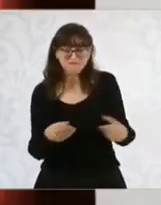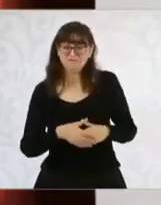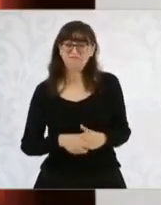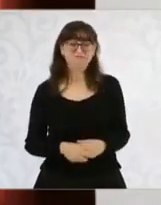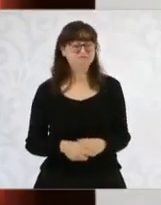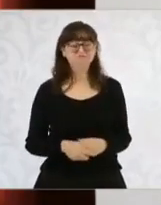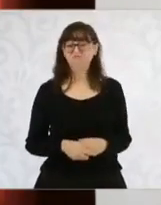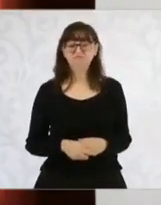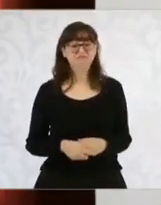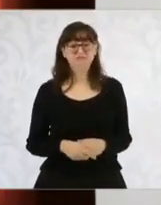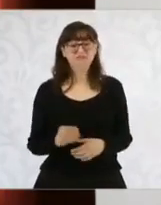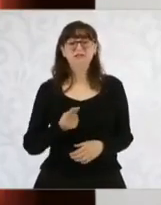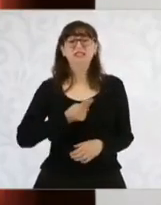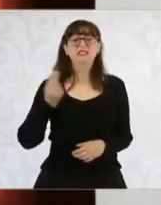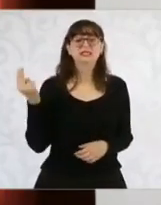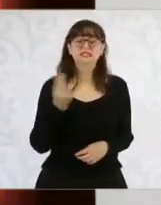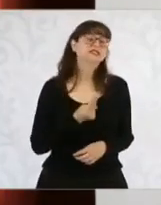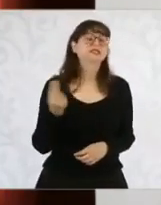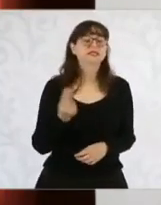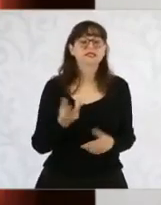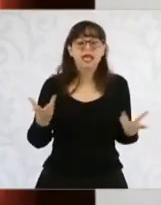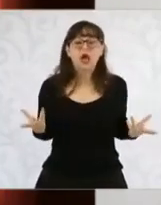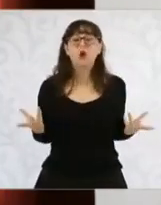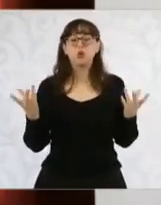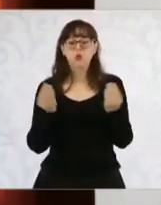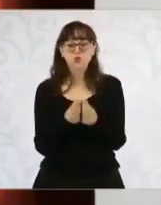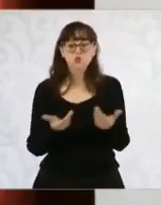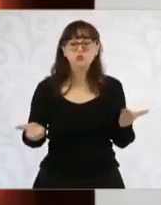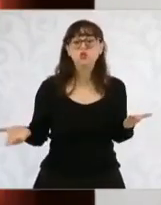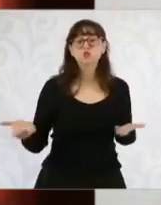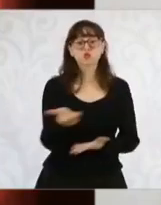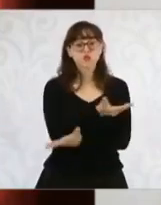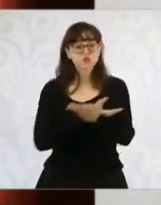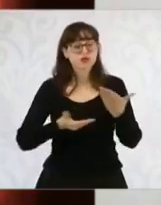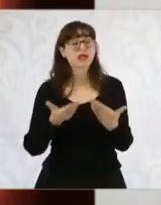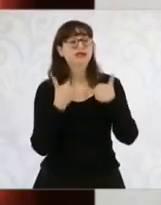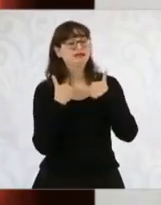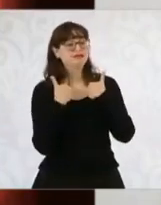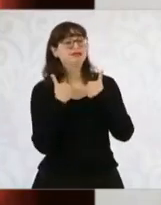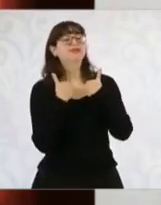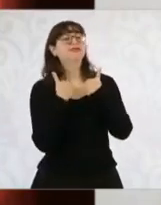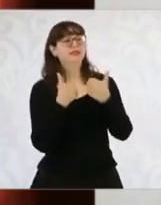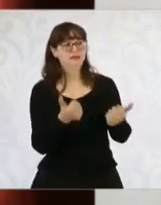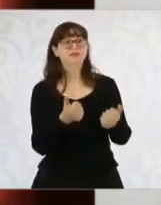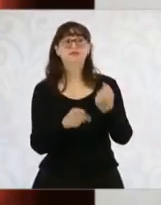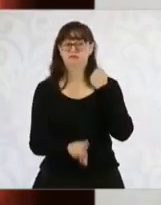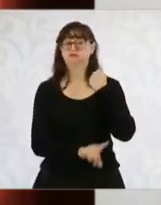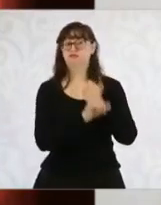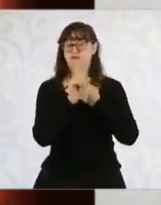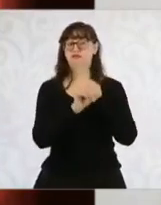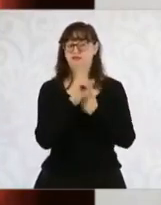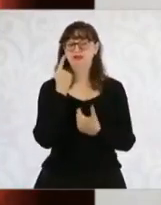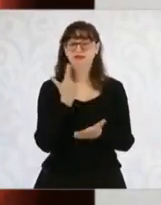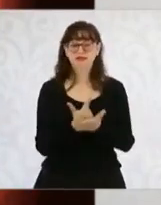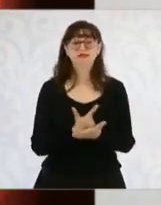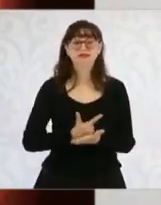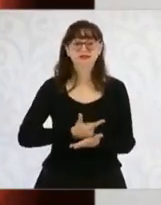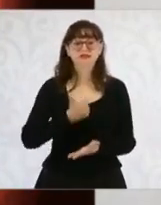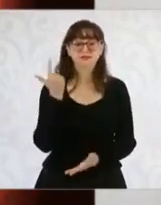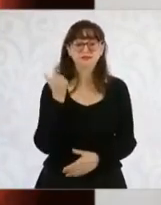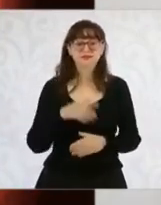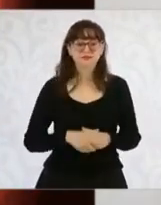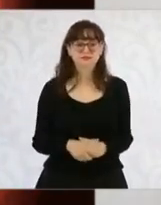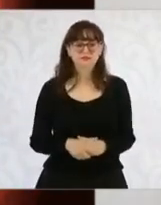Unidos se requiere de cooperación y entendimiento recíproco a estos grandes desafíos a